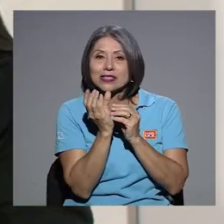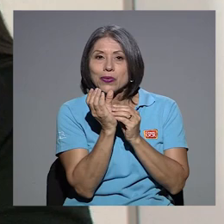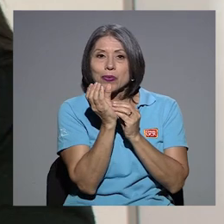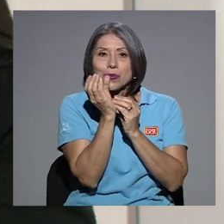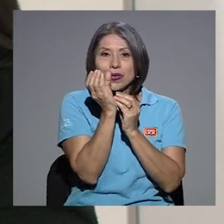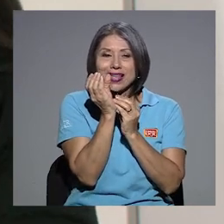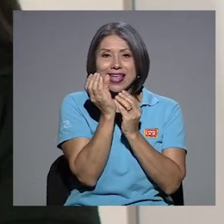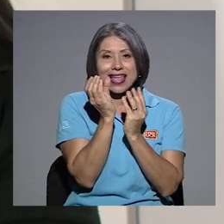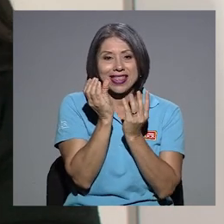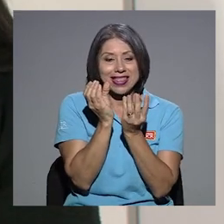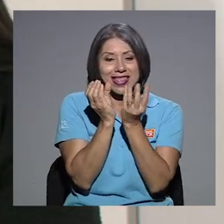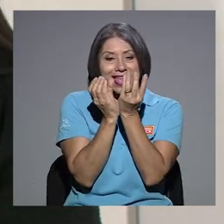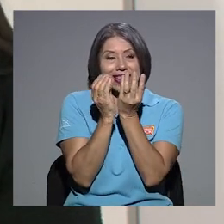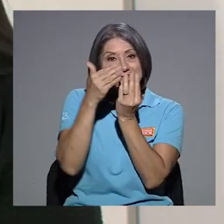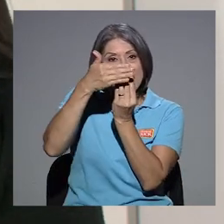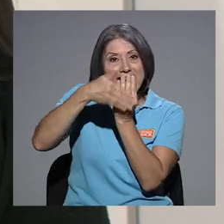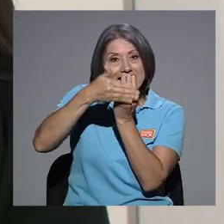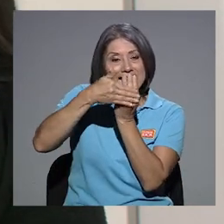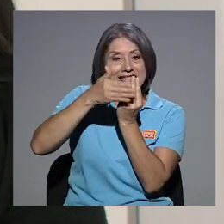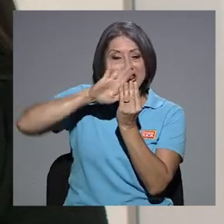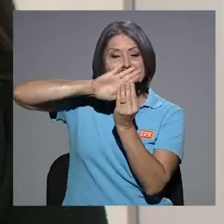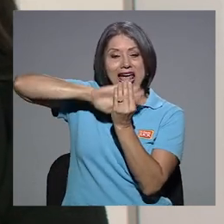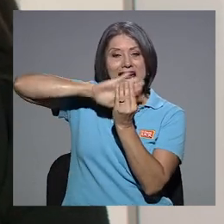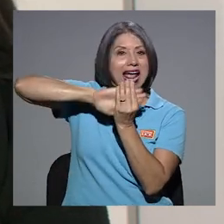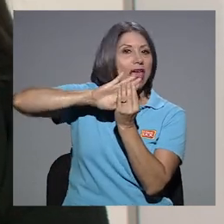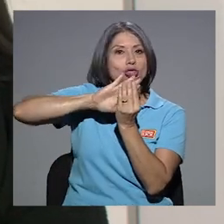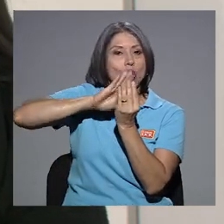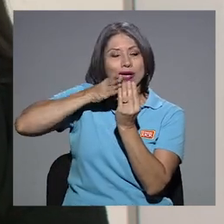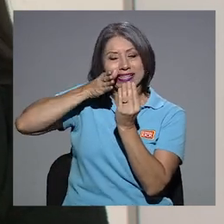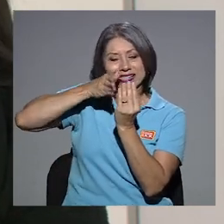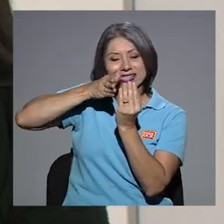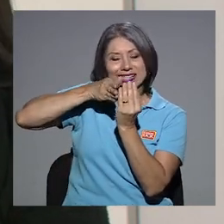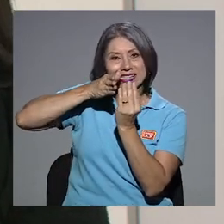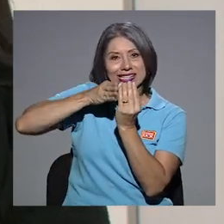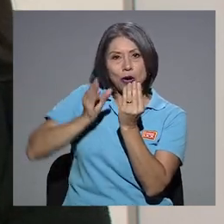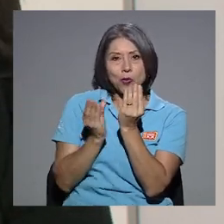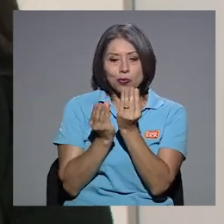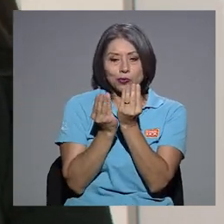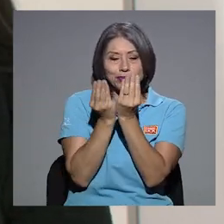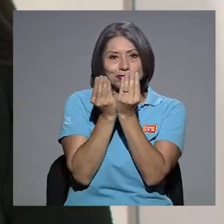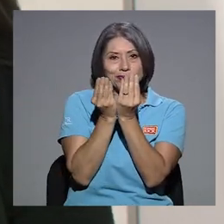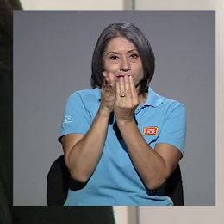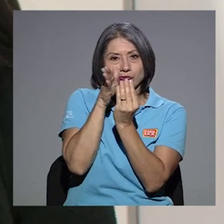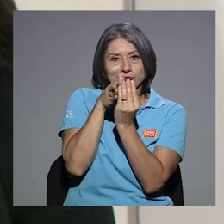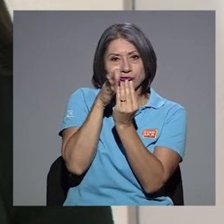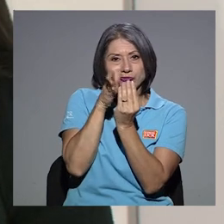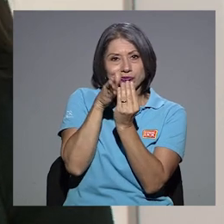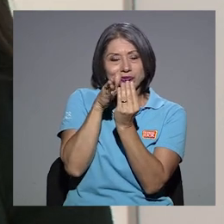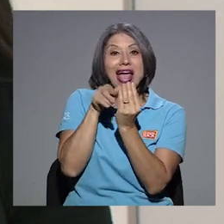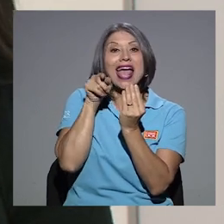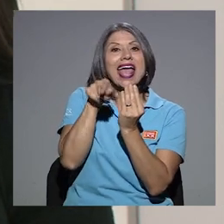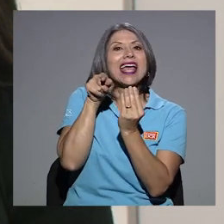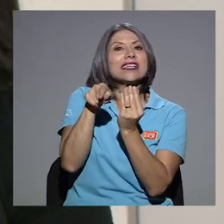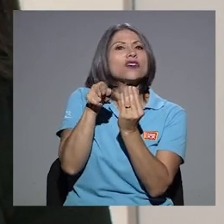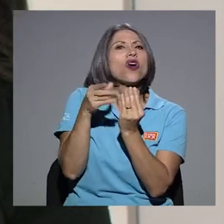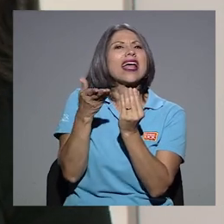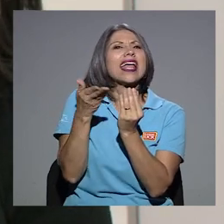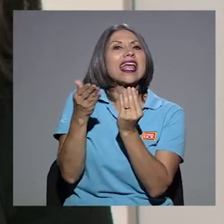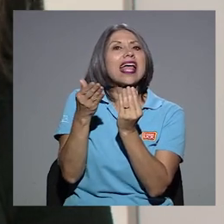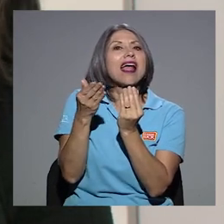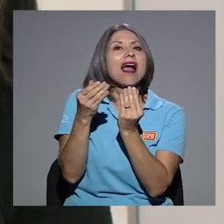medio, entre diente y diente. Esas son las zonas más propensas a desarrollar gingivitis. Y esas zonas, lo que la va a